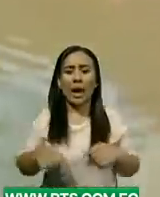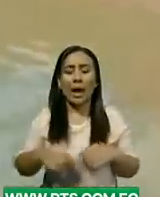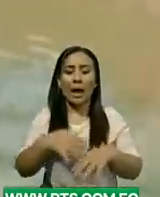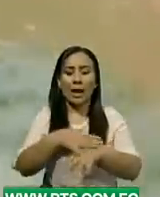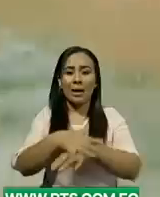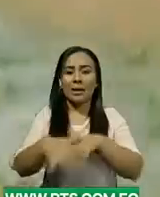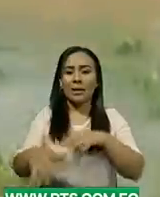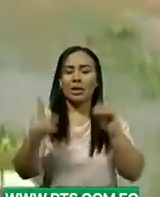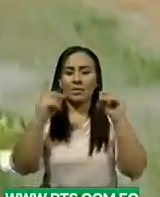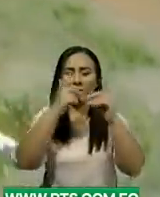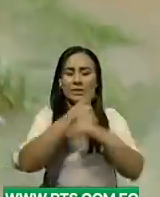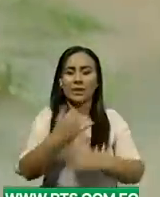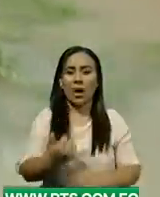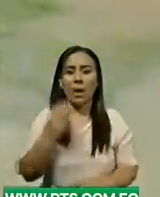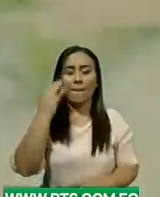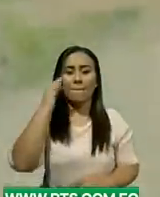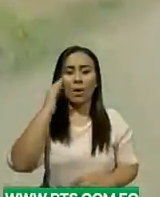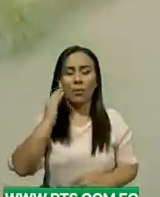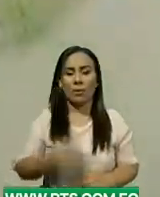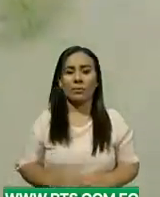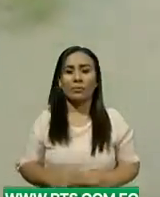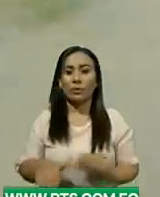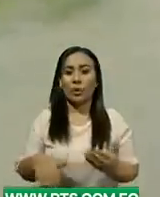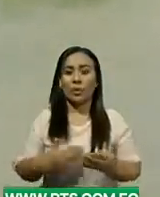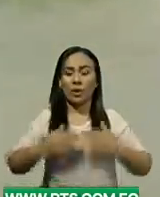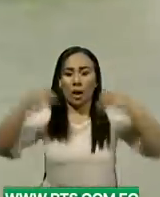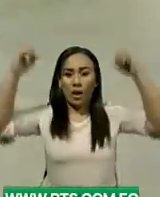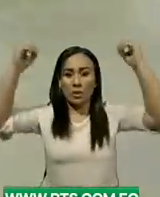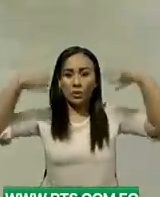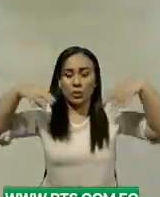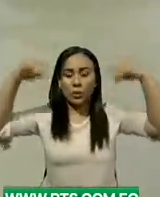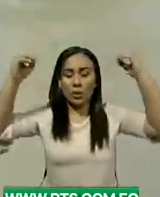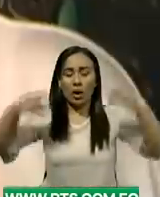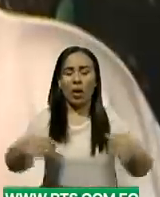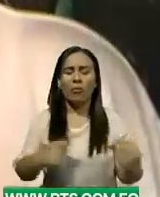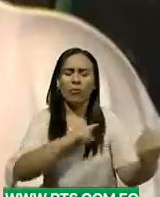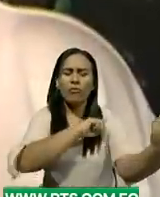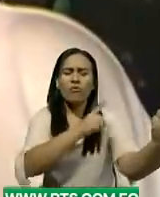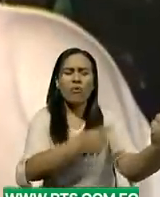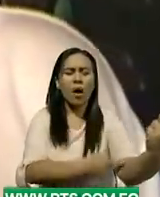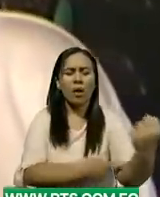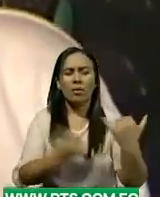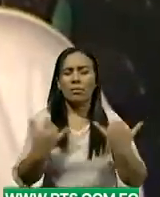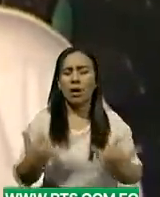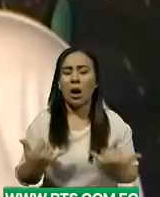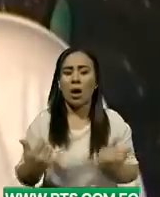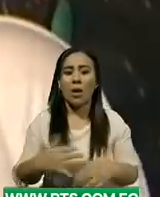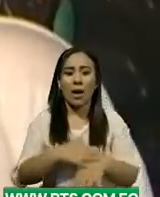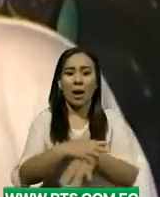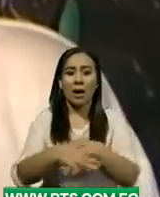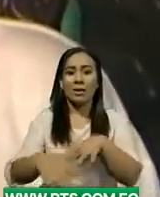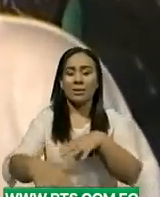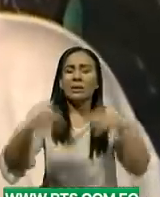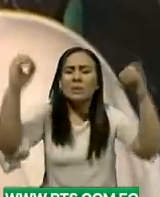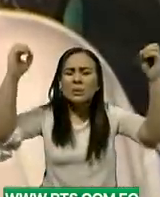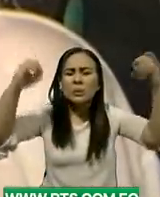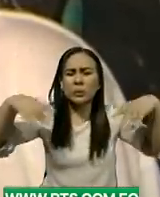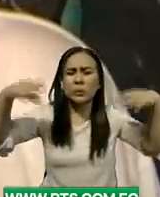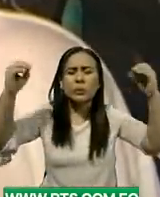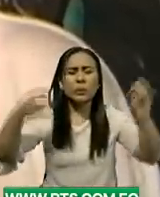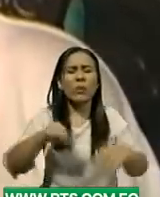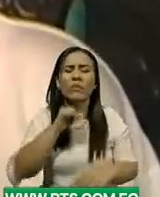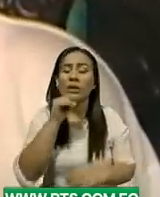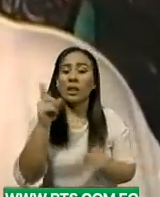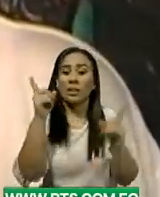desborda. Están desesperados. Bueno, las lluvias están muy fuertes ahorita y por el motivo del río que se ha desbordado, entonces nos hemos